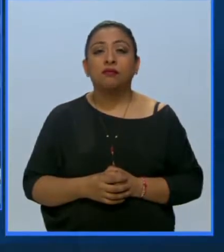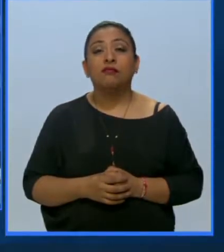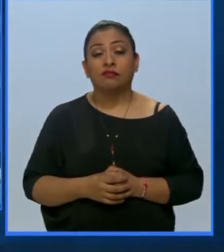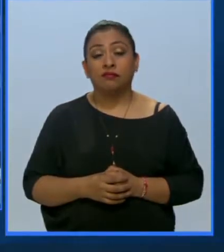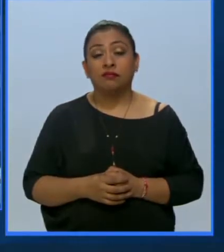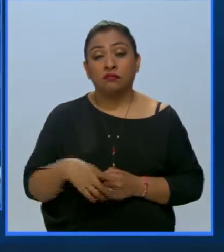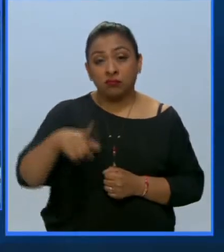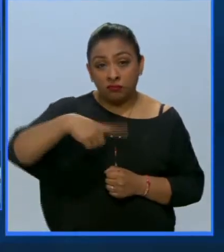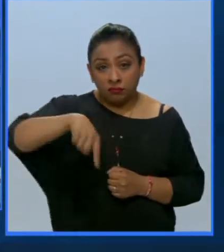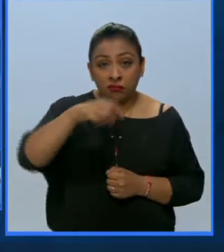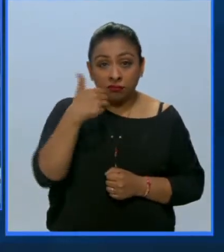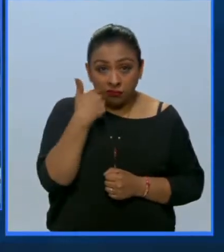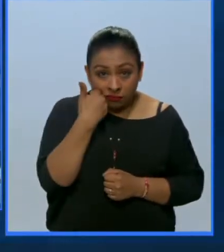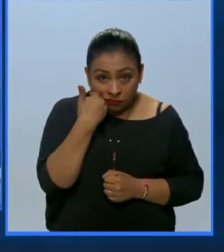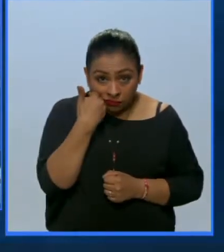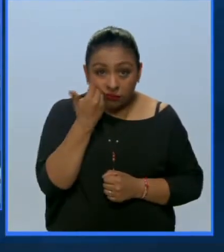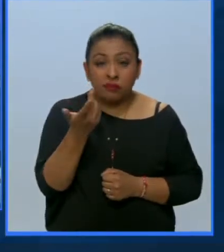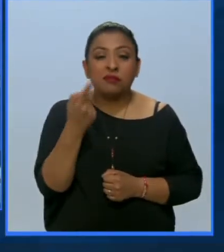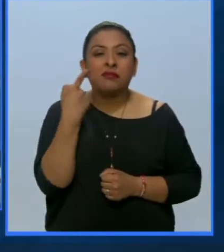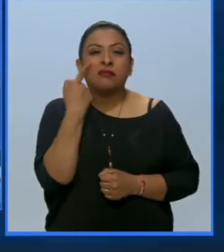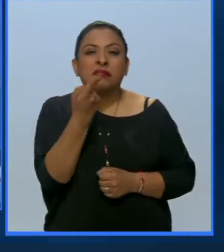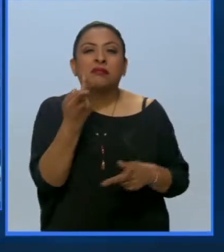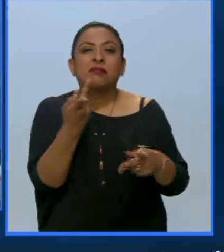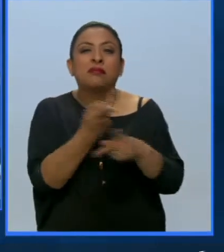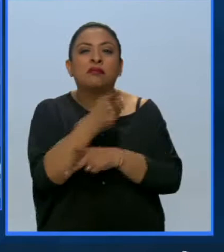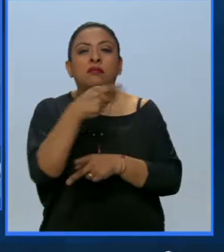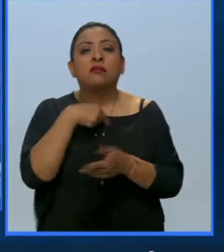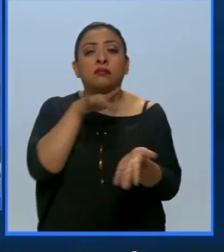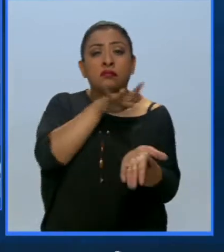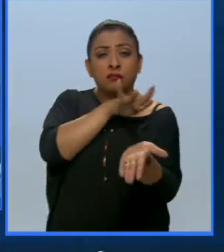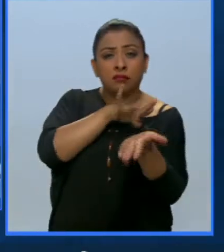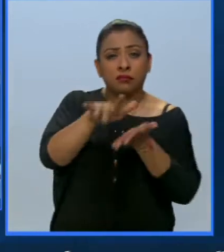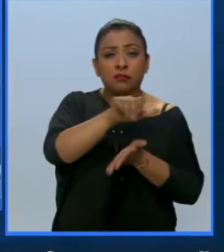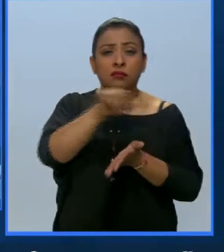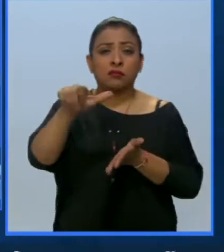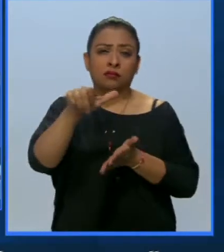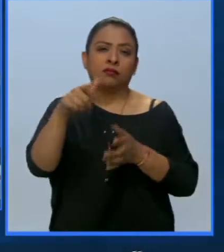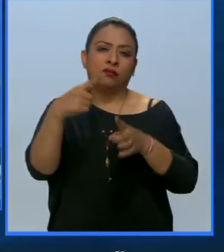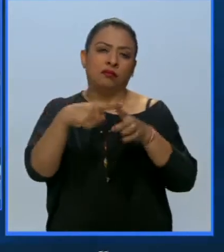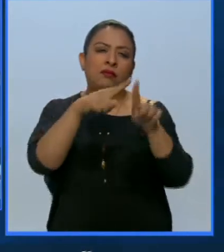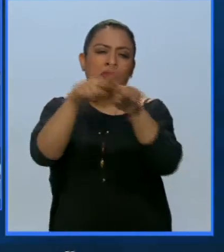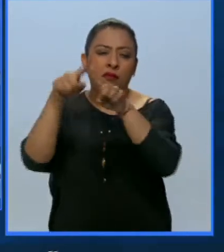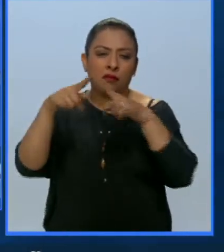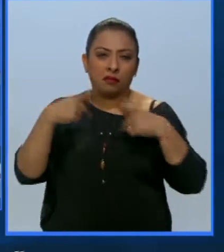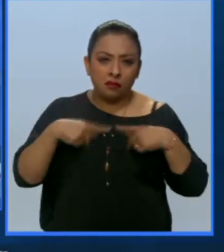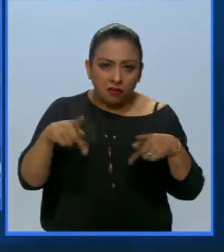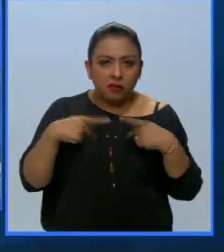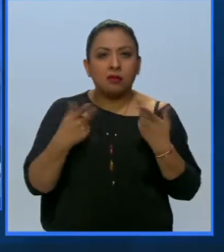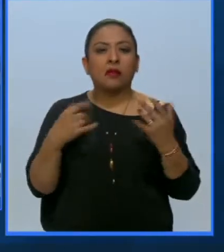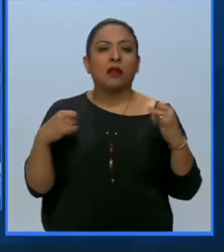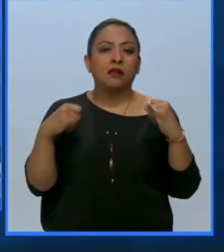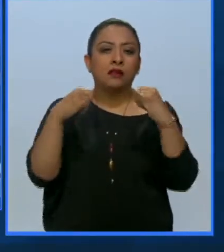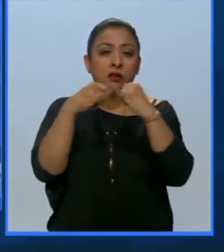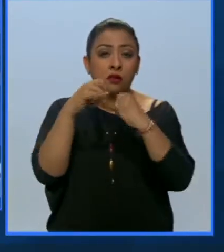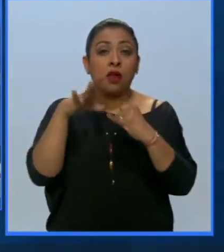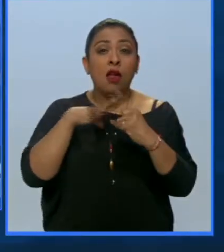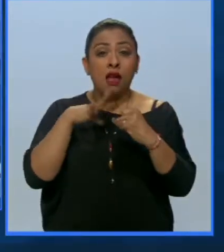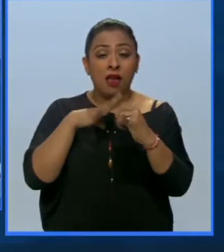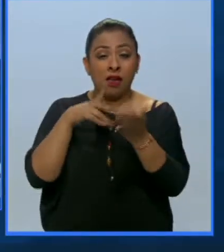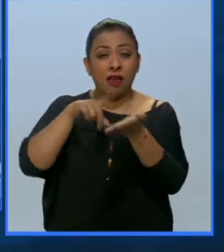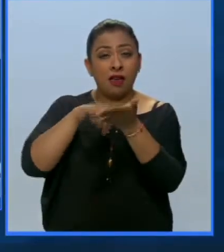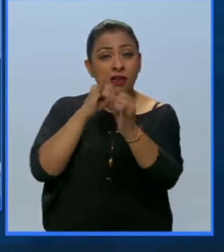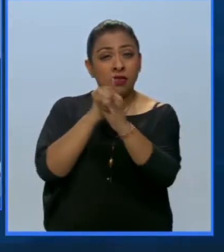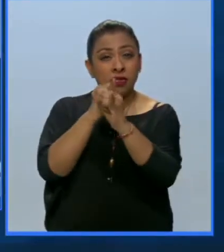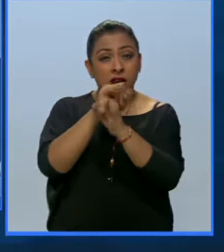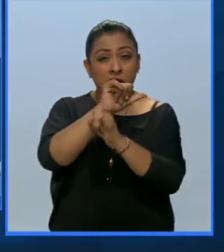Y si ustedes desean seguir lo que está ocurriendo con el apoyo que han brindado diversas personas e instituciones, hay una plataforma que